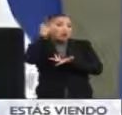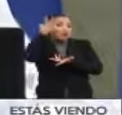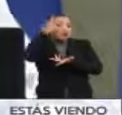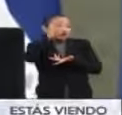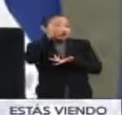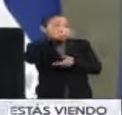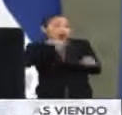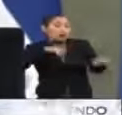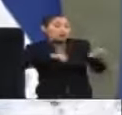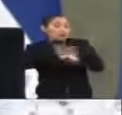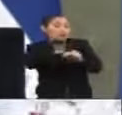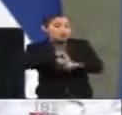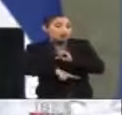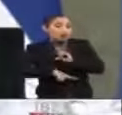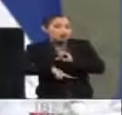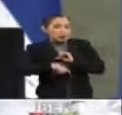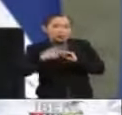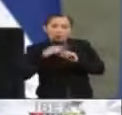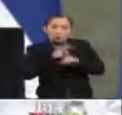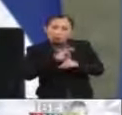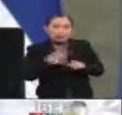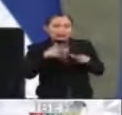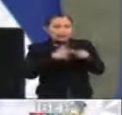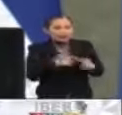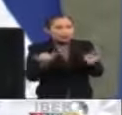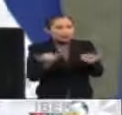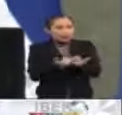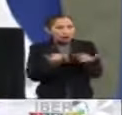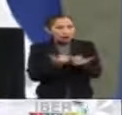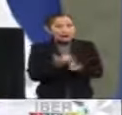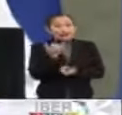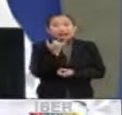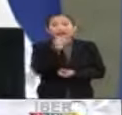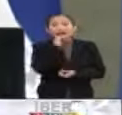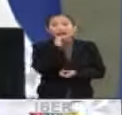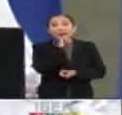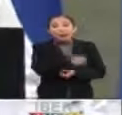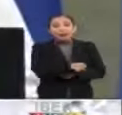que en el cambio de gobierno esto pueda continuarse e incluso